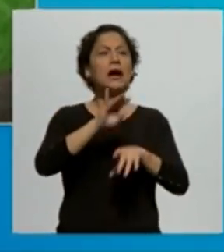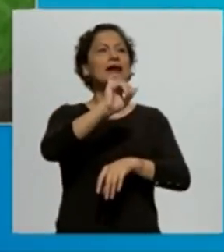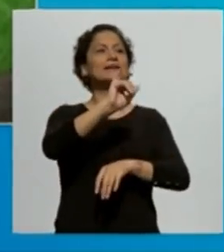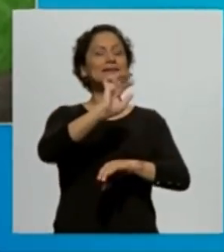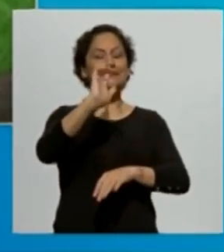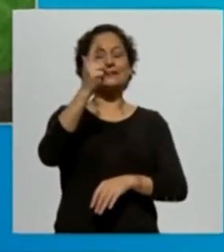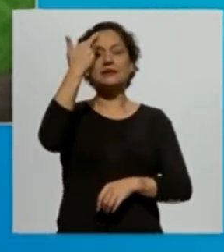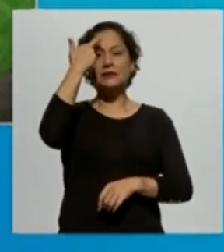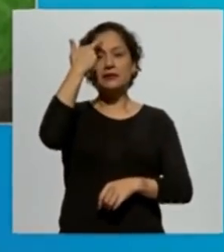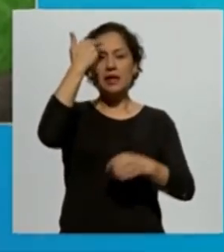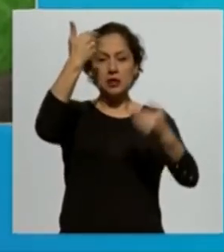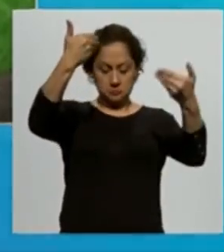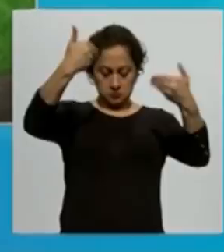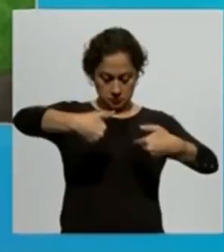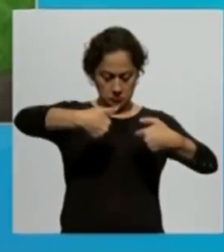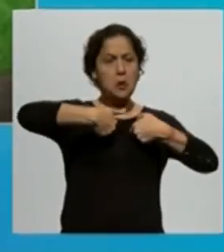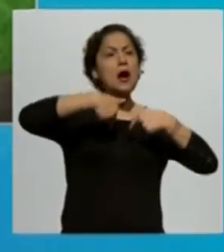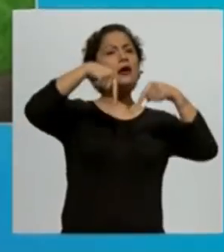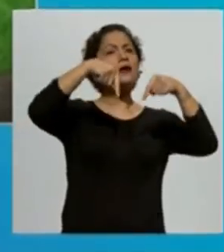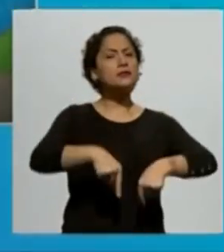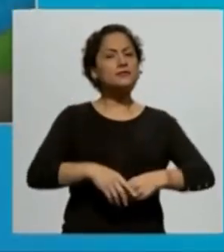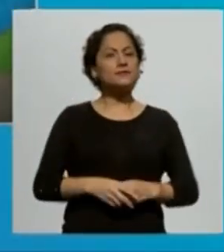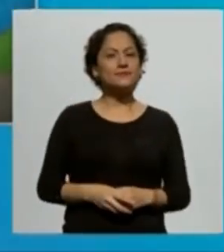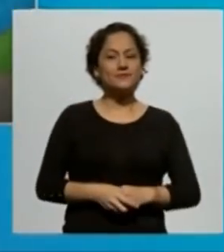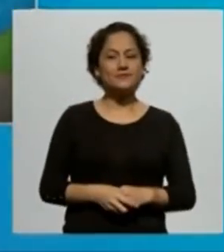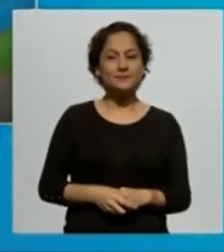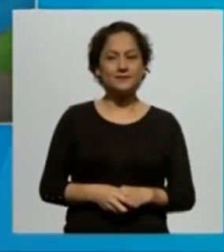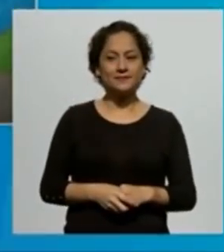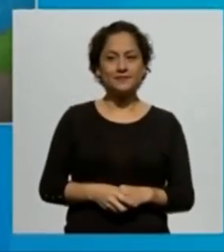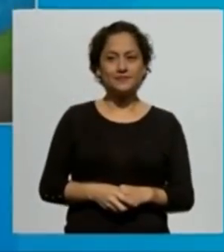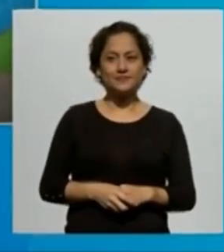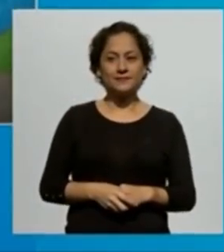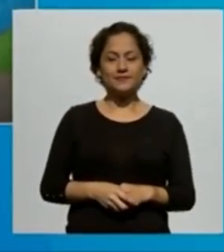¡Acá estoy, mi princesa!